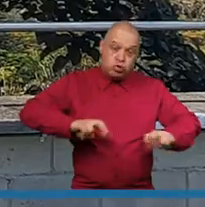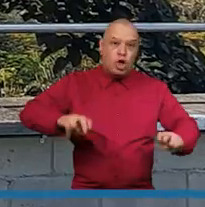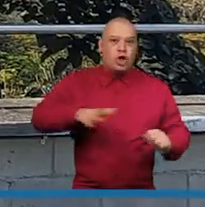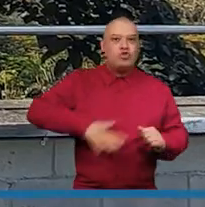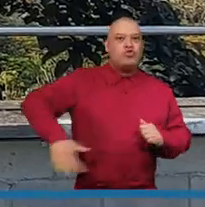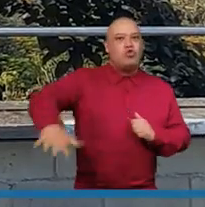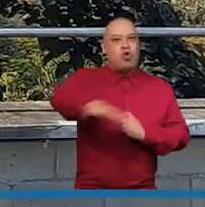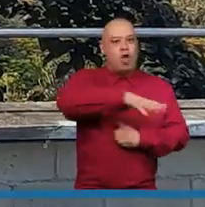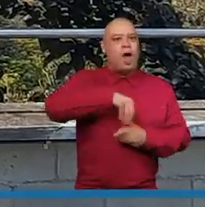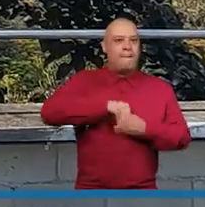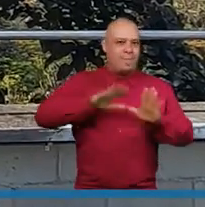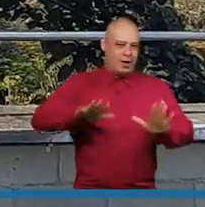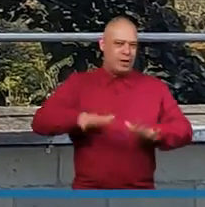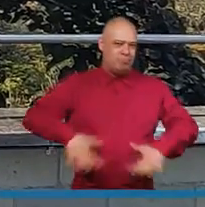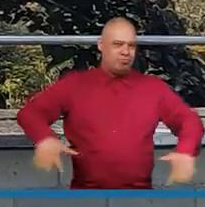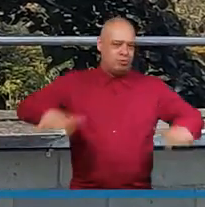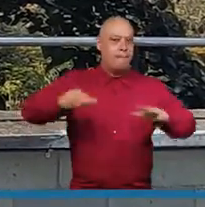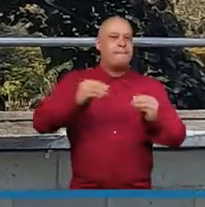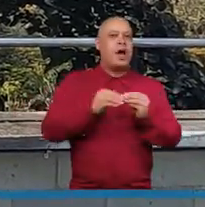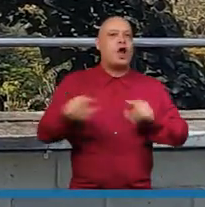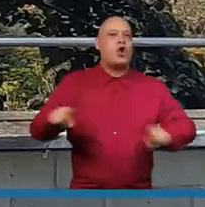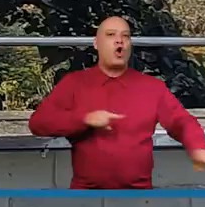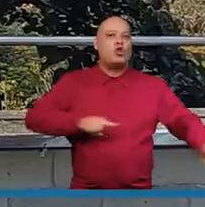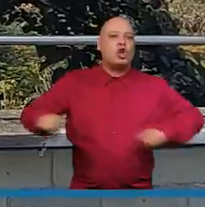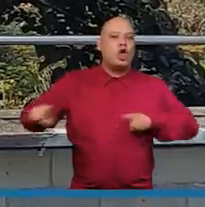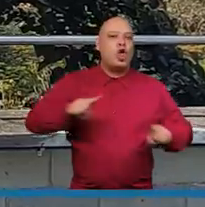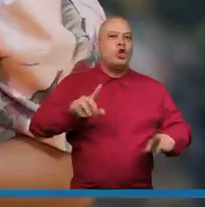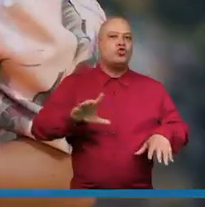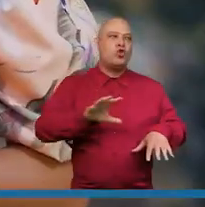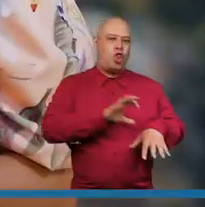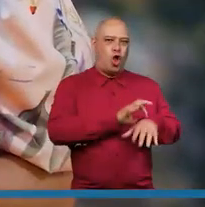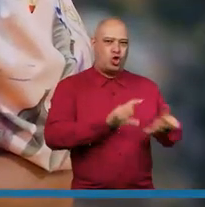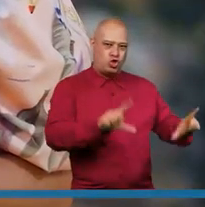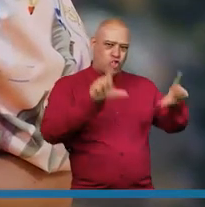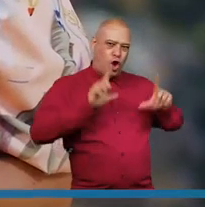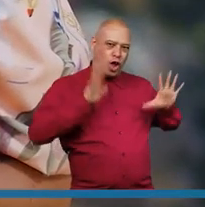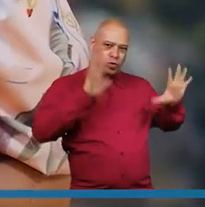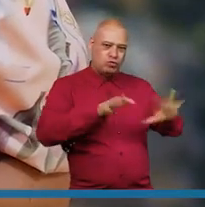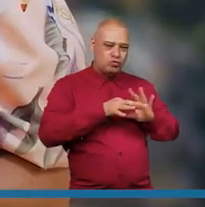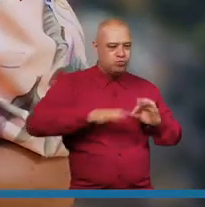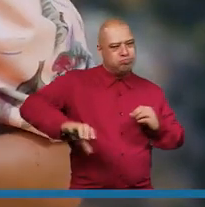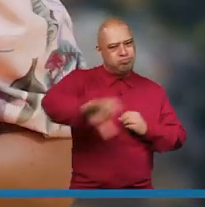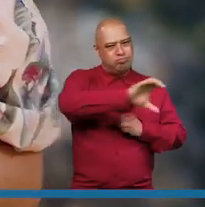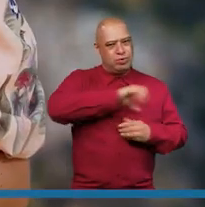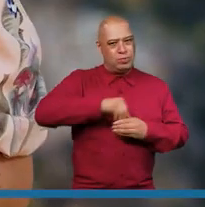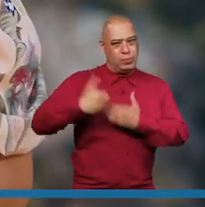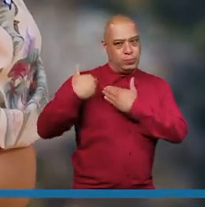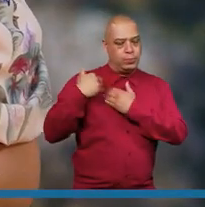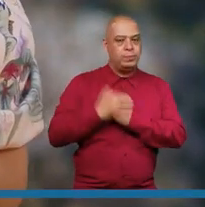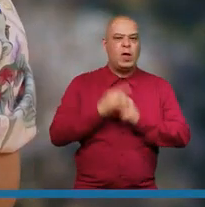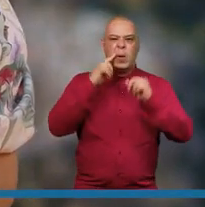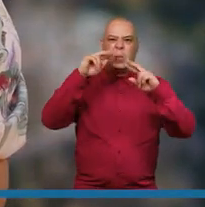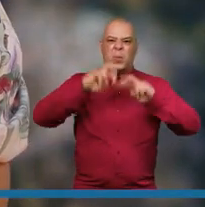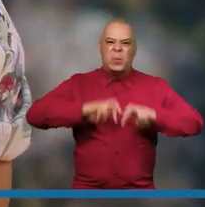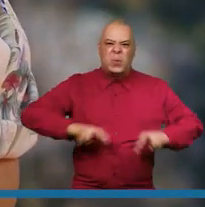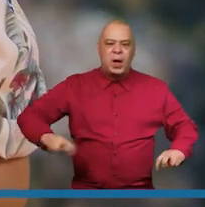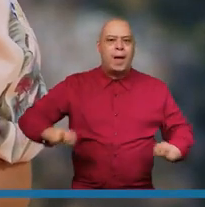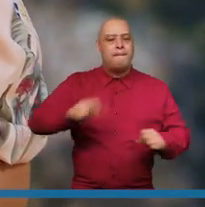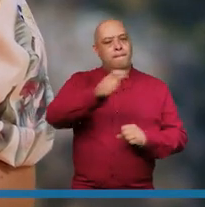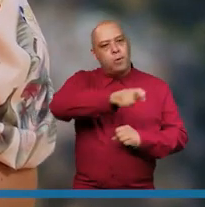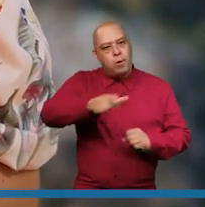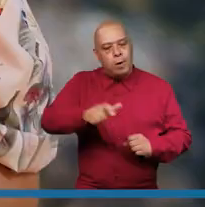Estudios Patrimoniales en el Hábitat y coordinador del doctorado en Estudios Urbanos y Territoriales. Tiene investigaciones en el tema